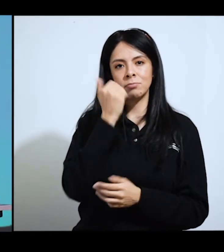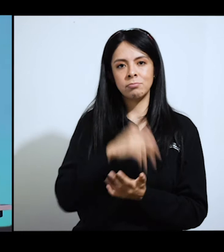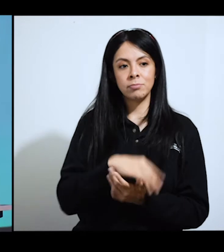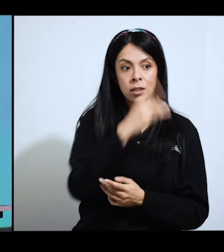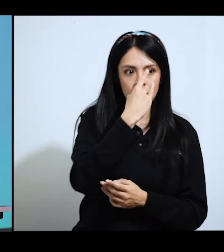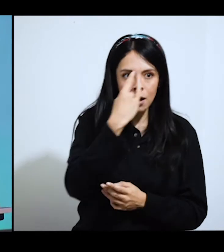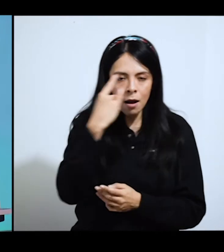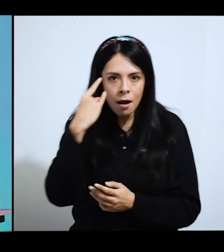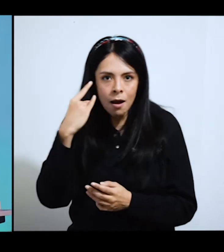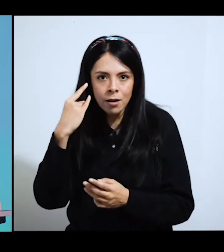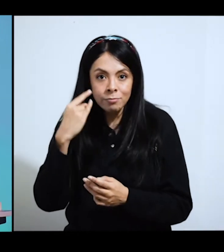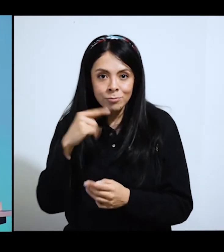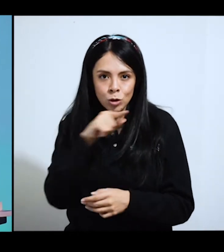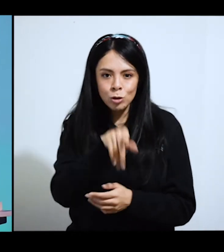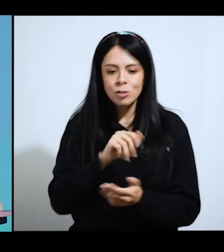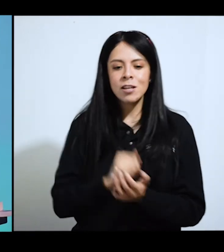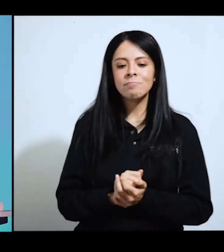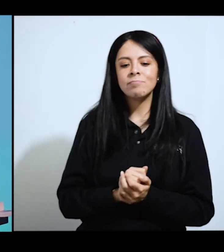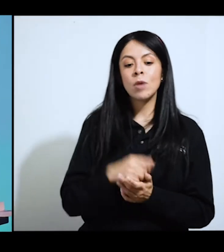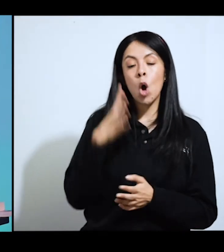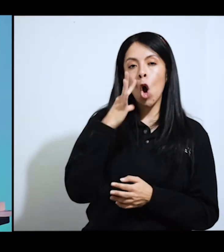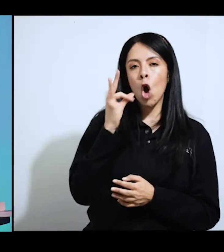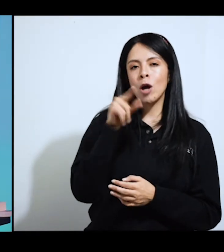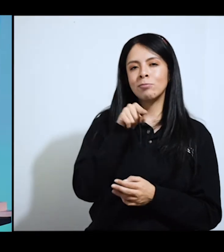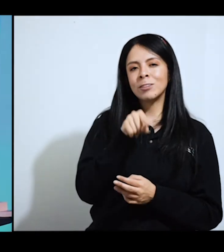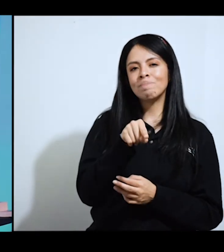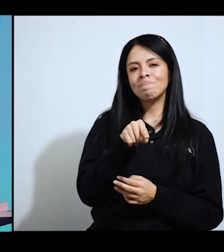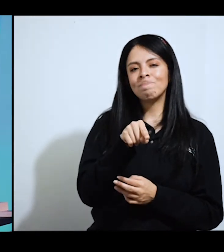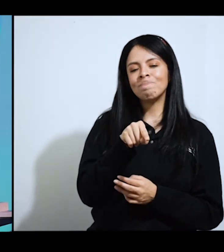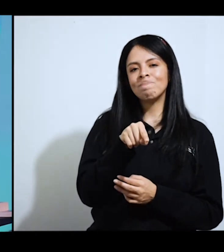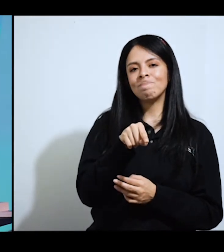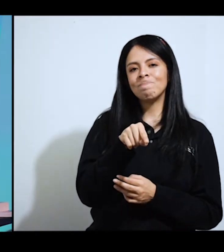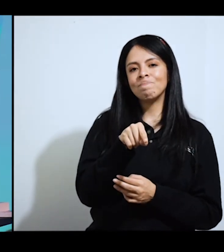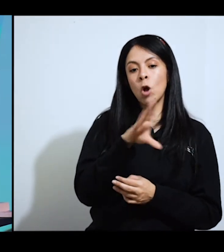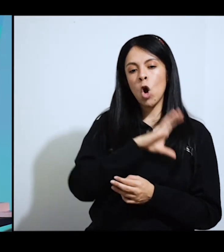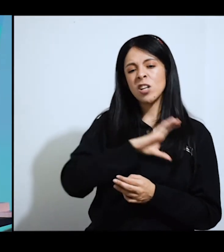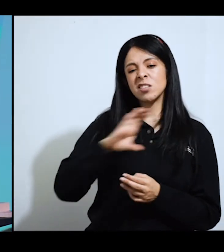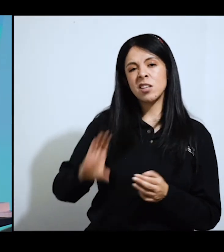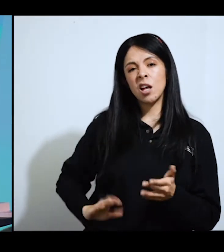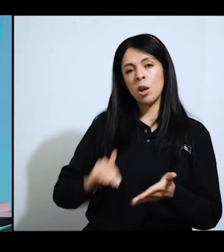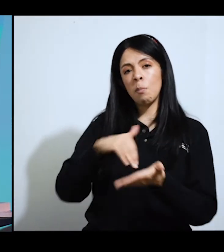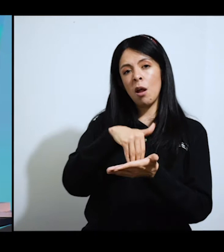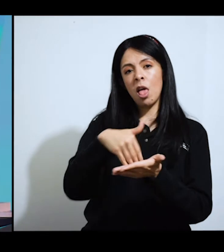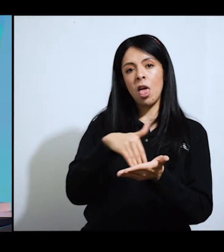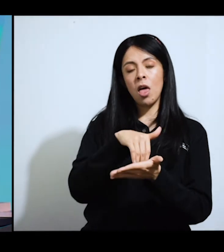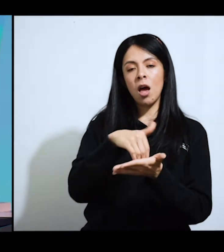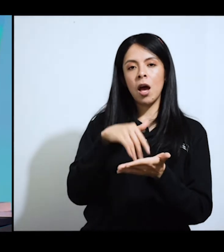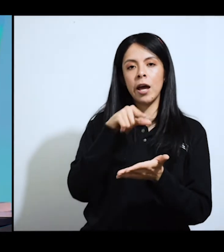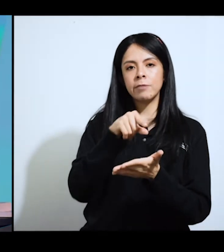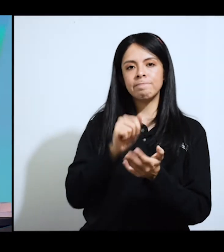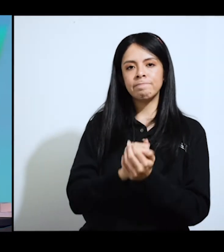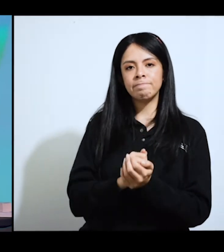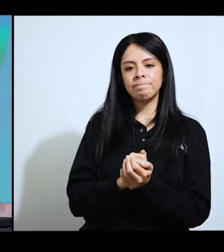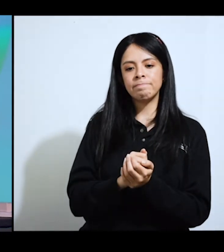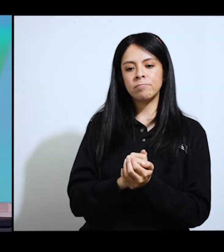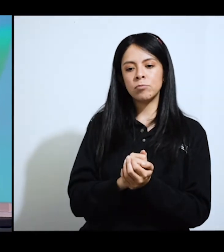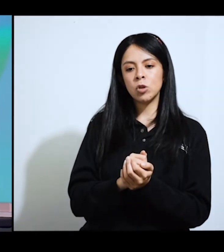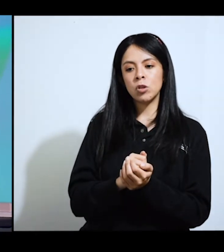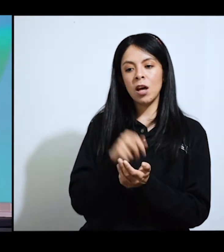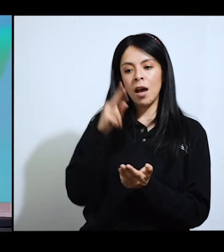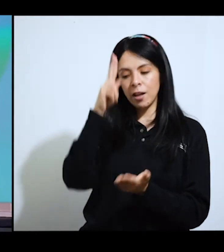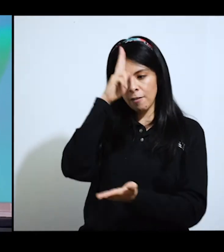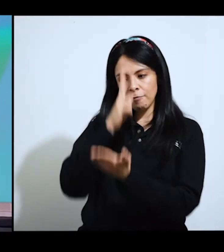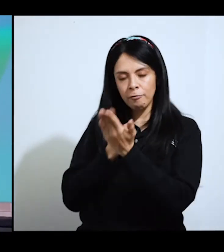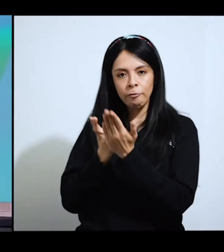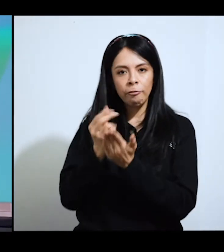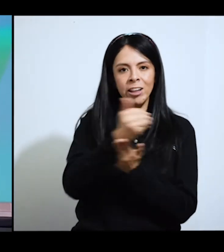este hombre, un cristiano mediocre, le fuera infiel a su esposa. Y ella dice que fueron más de 3